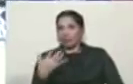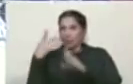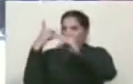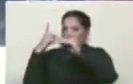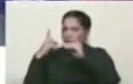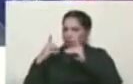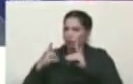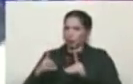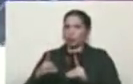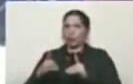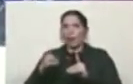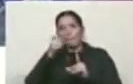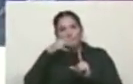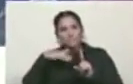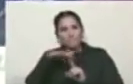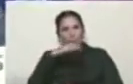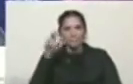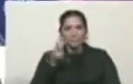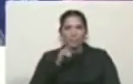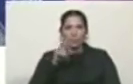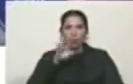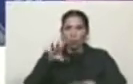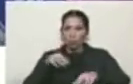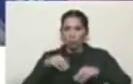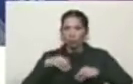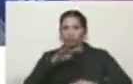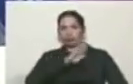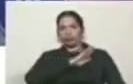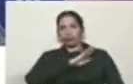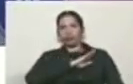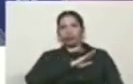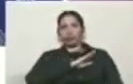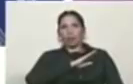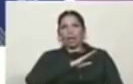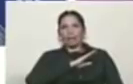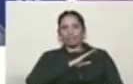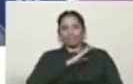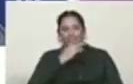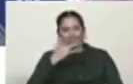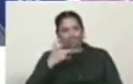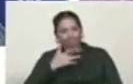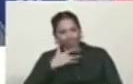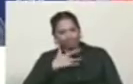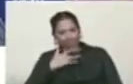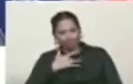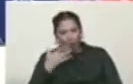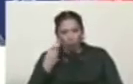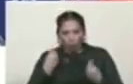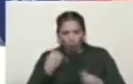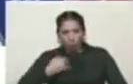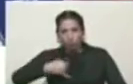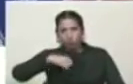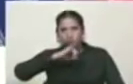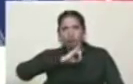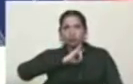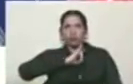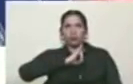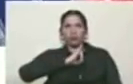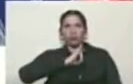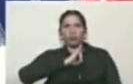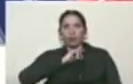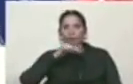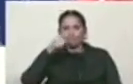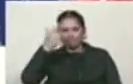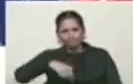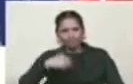decisión que el pueblo venezolano ha tomado de aferrarse a sus raíces, de aferrarse a su identidad. Fue un hecho revolucionario